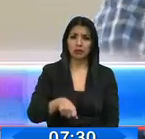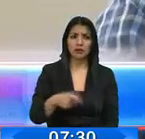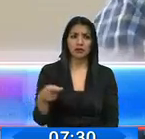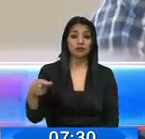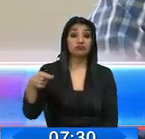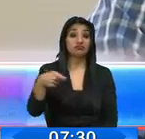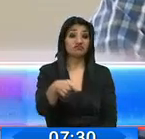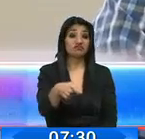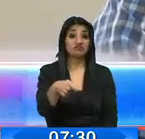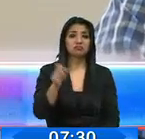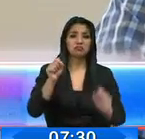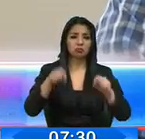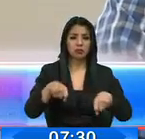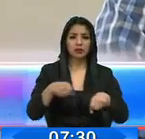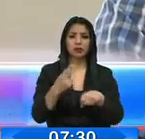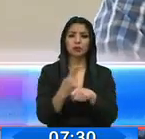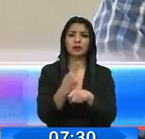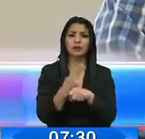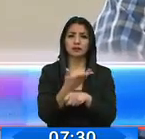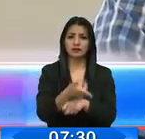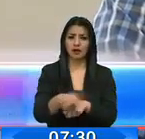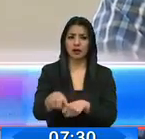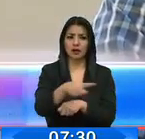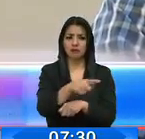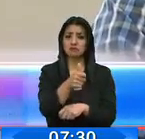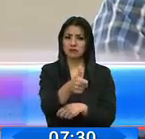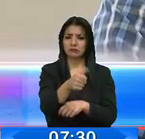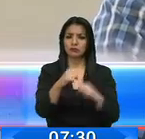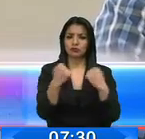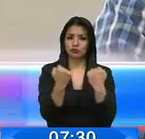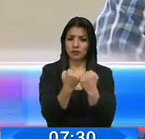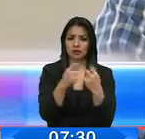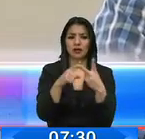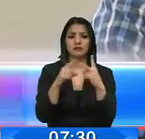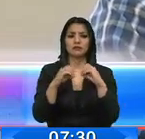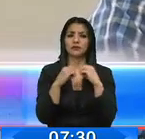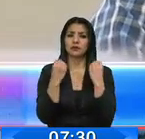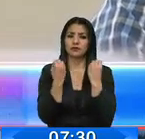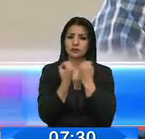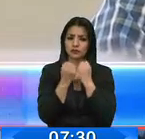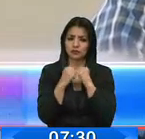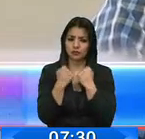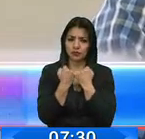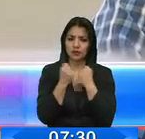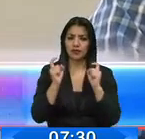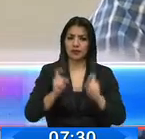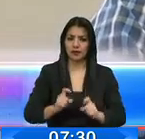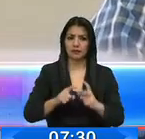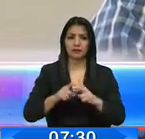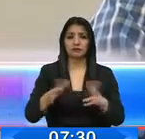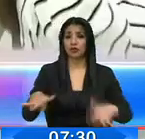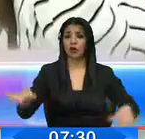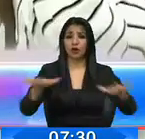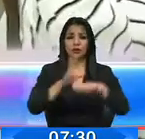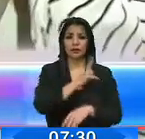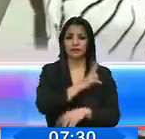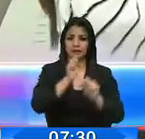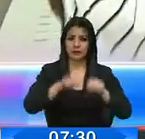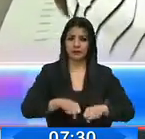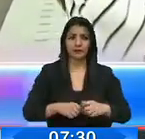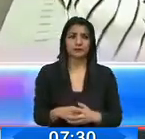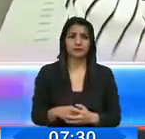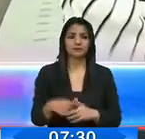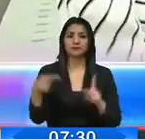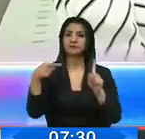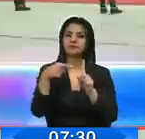cuotas pueda ser utilizado por los actores sociales, por las organizaciones sociales, por el mundo académico. Por su parte, Juan